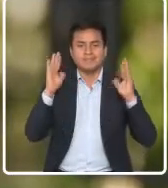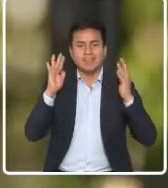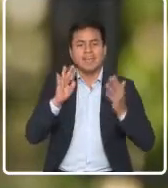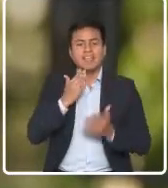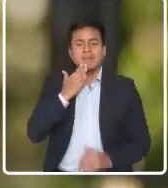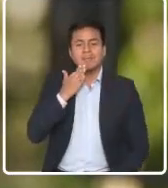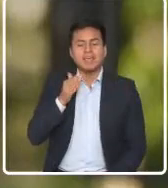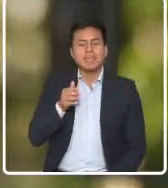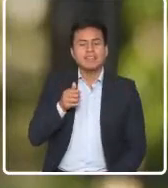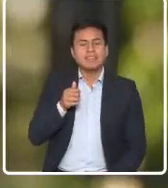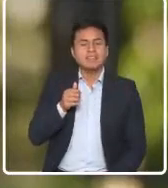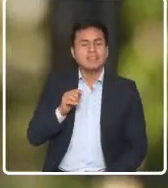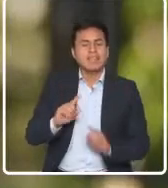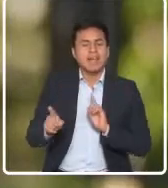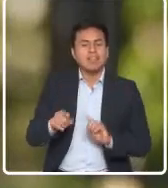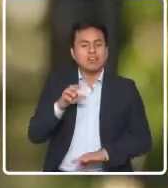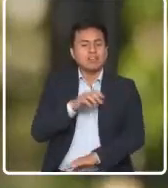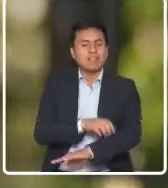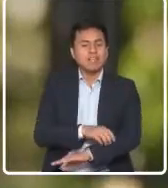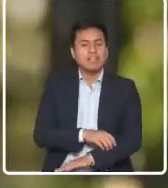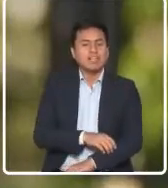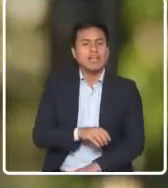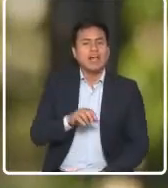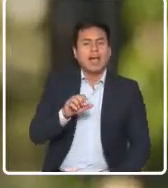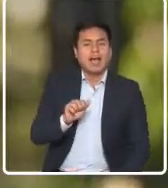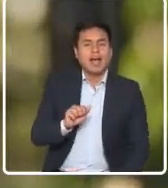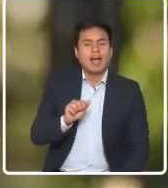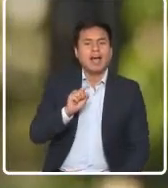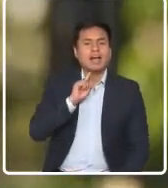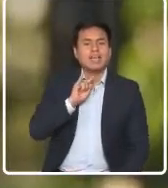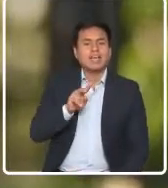Y nuestro delegado regional Humberto Aquebeque.